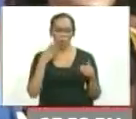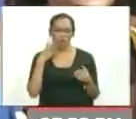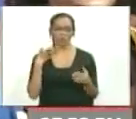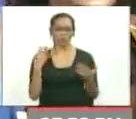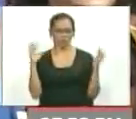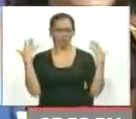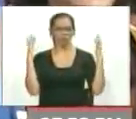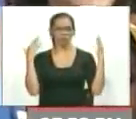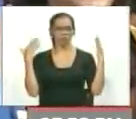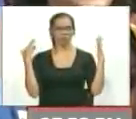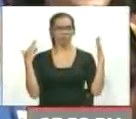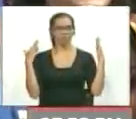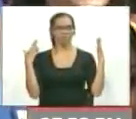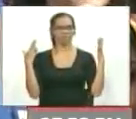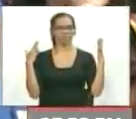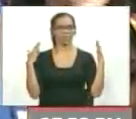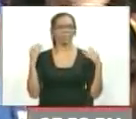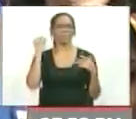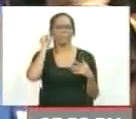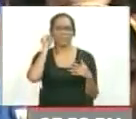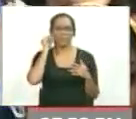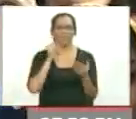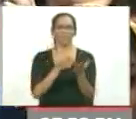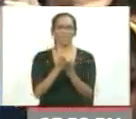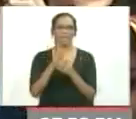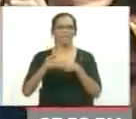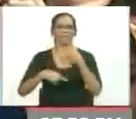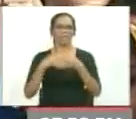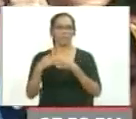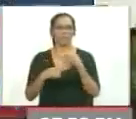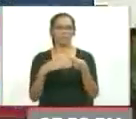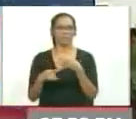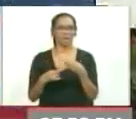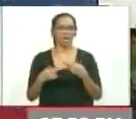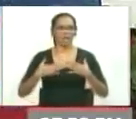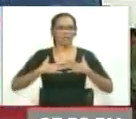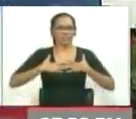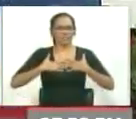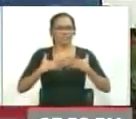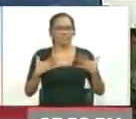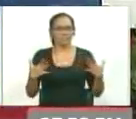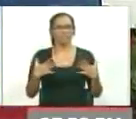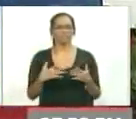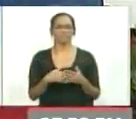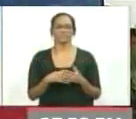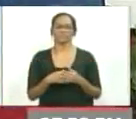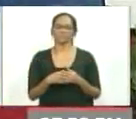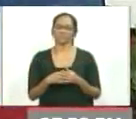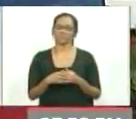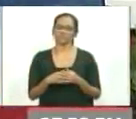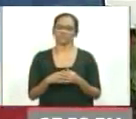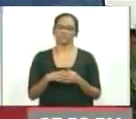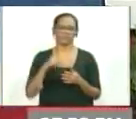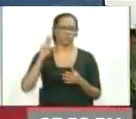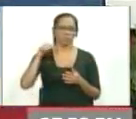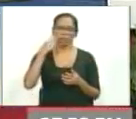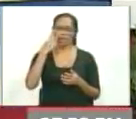Una mujer leal, revolucionaria, desprendida. Jamás vimos a